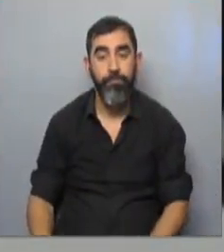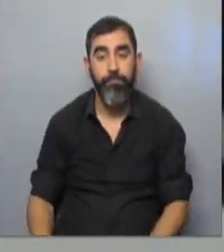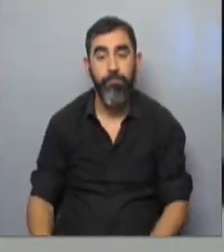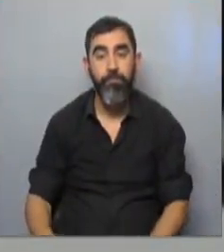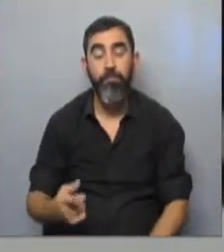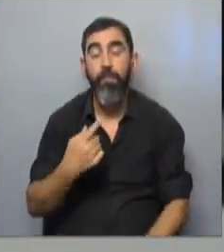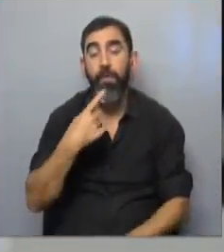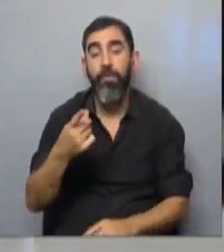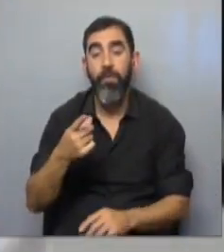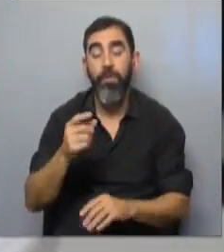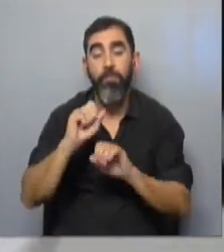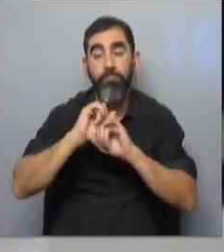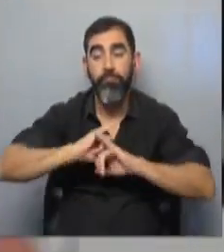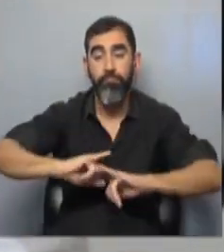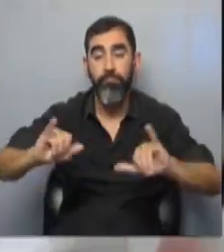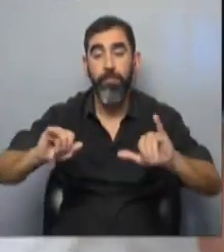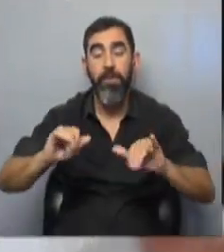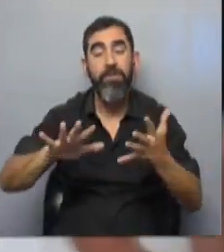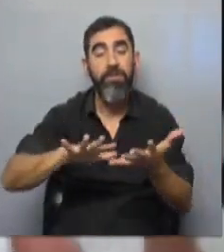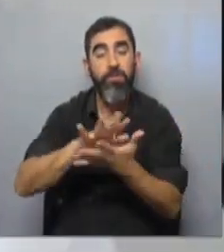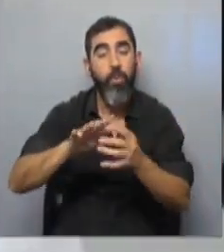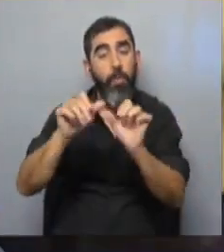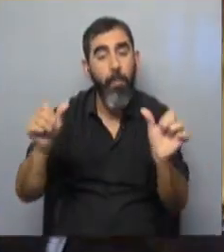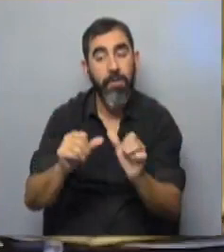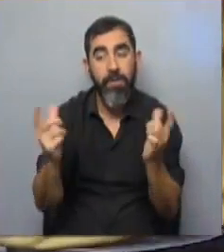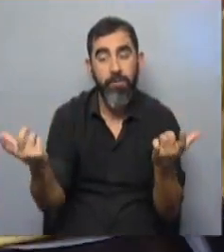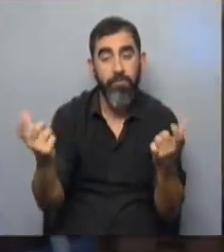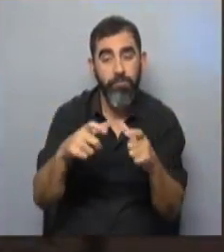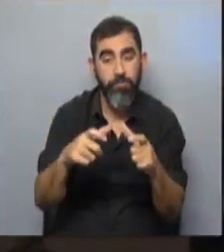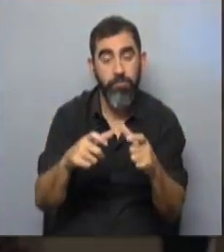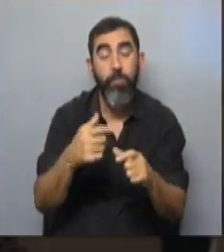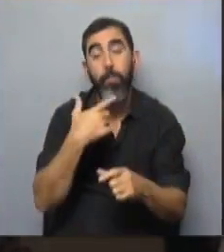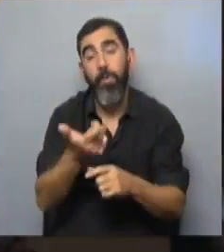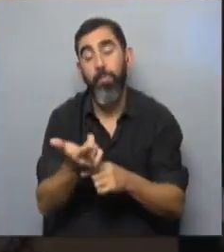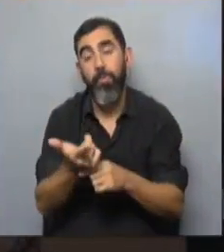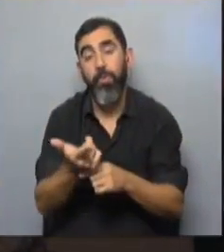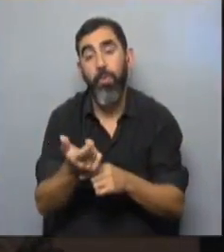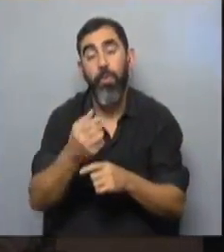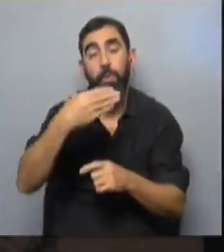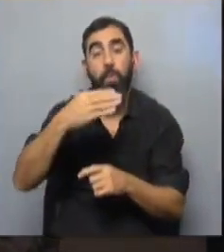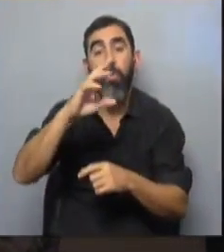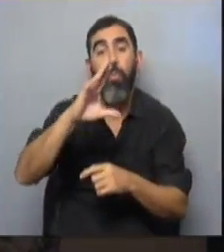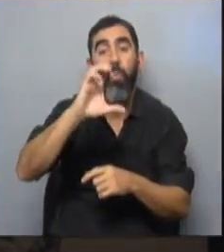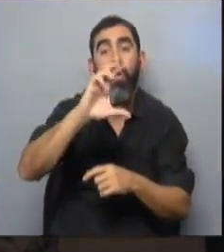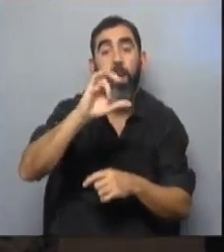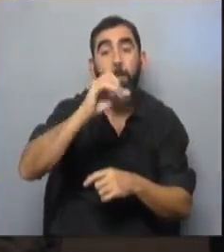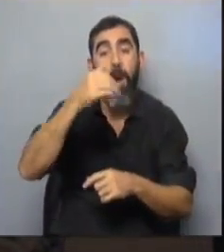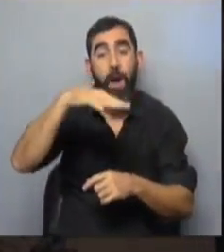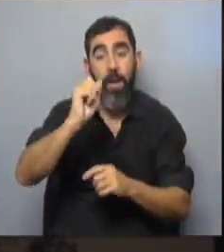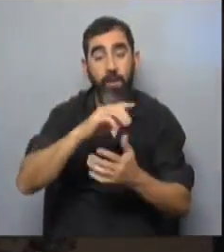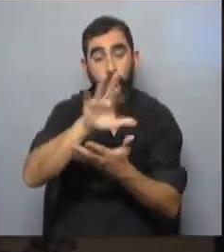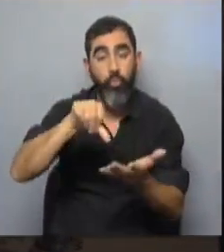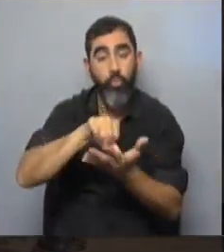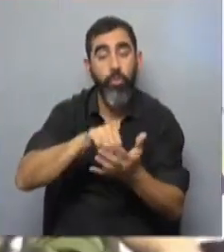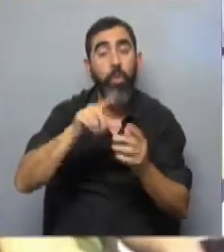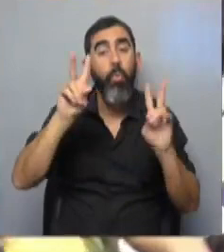había estipulado a través de un comunicado condiciones para que se efectuara el encuentro, entre ellas que se llevara a cabo en Bucaramanga y que uno de los temas tenía que